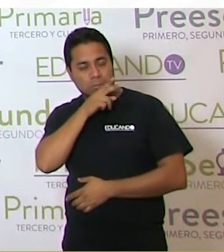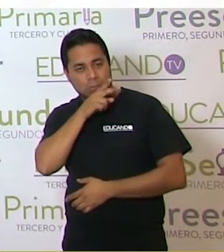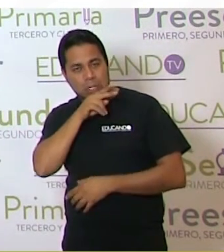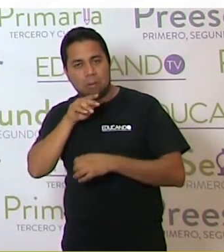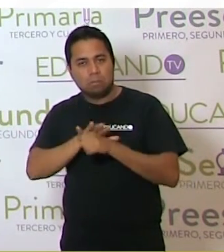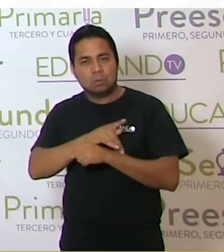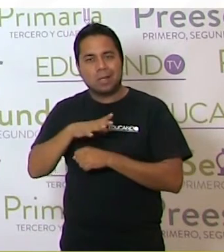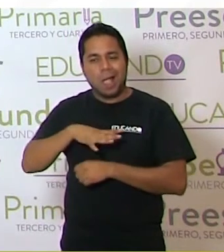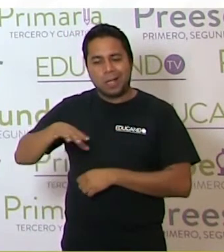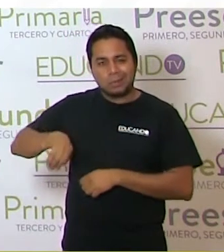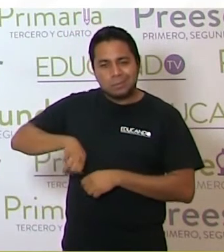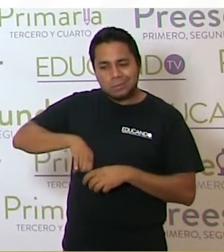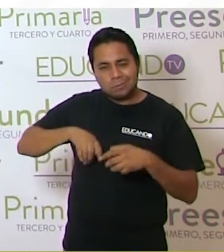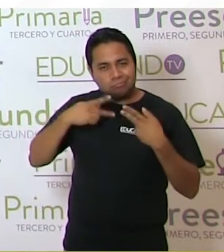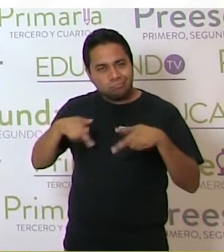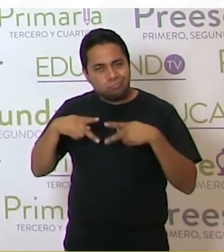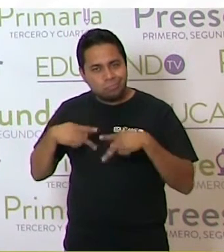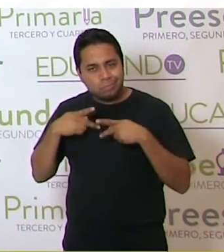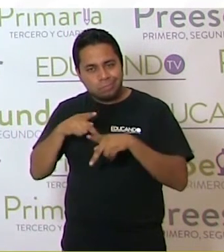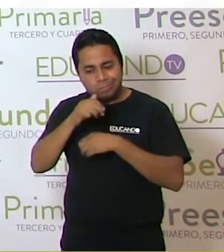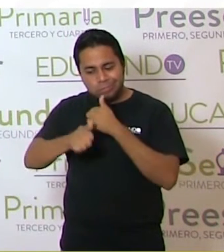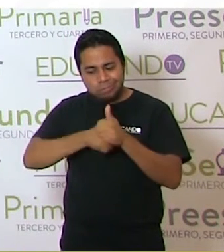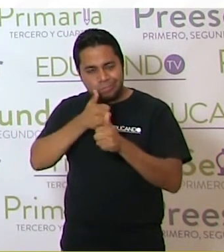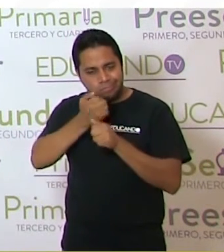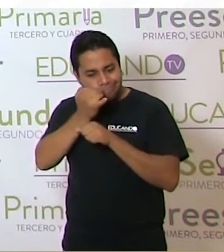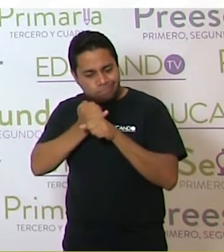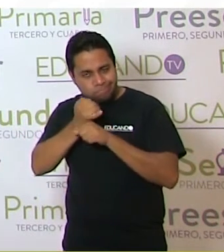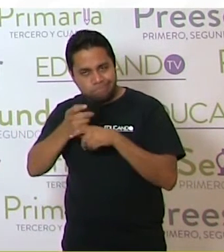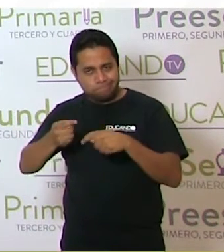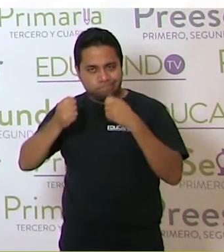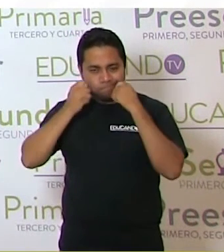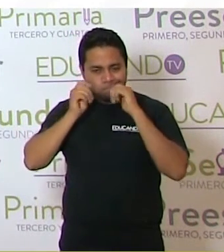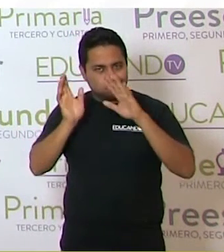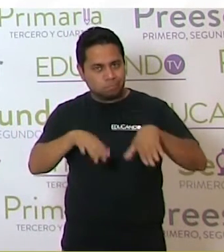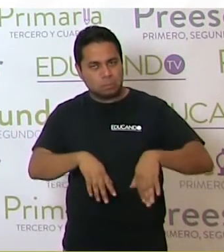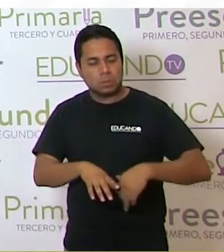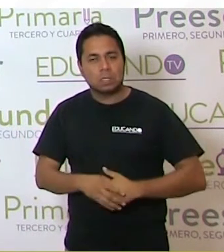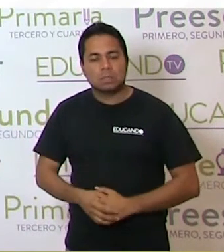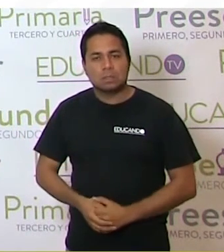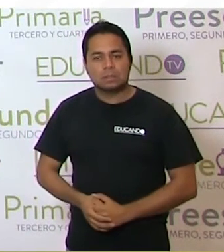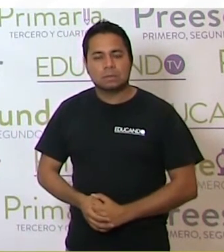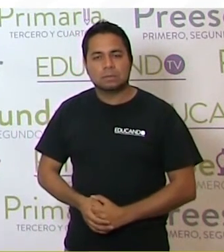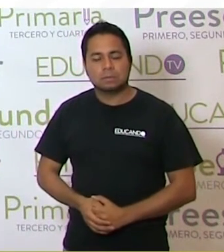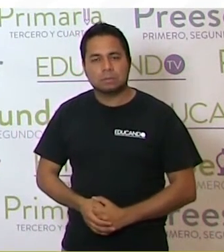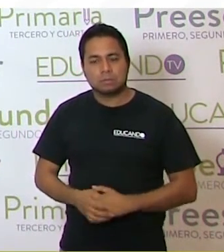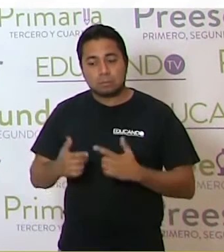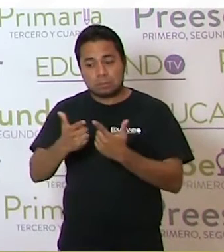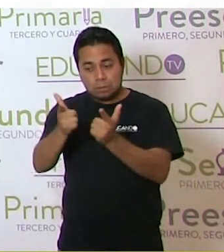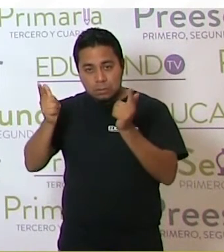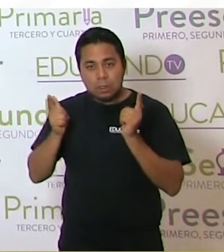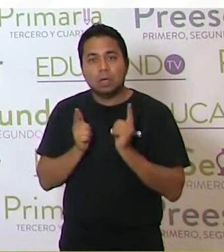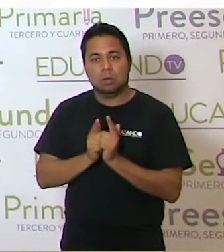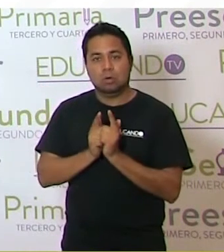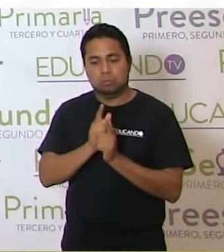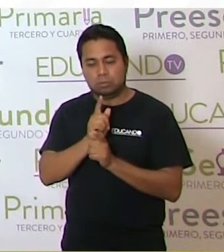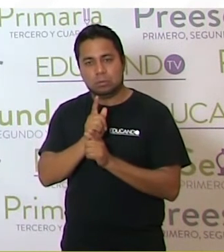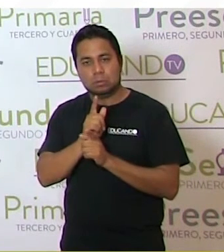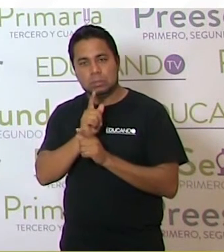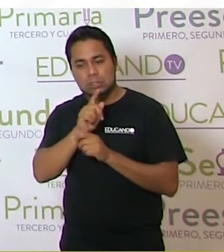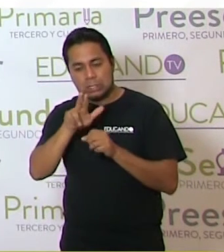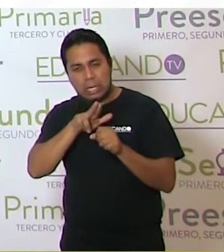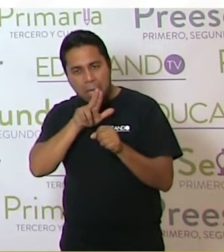intereses comerciales detrás de las investigaciones científicas grupos ecologistas dicen